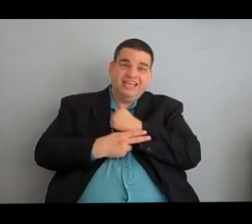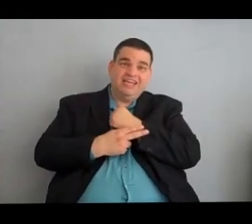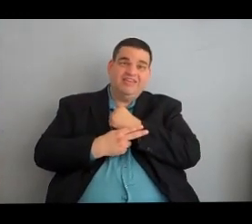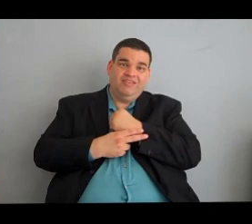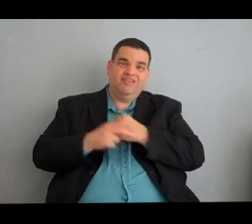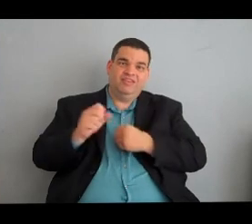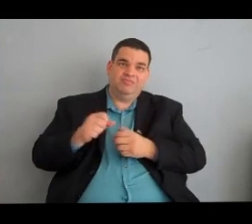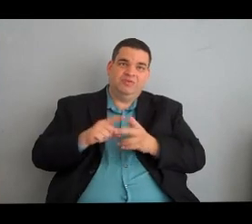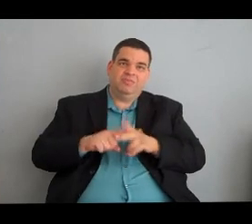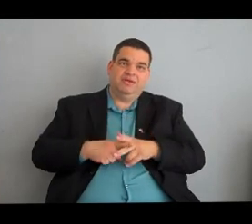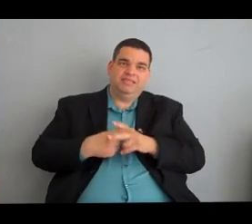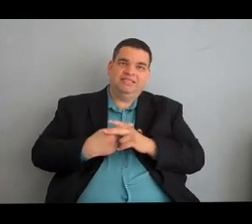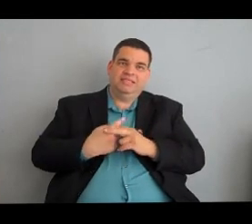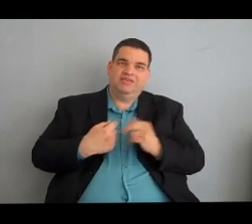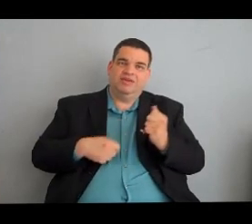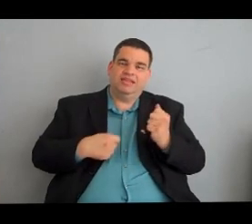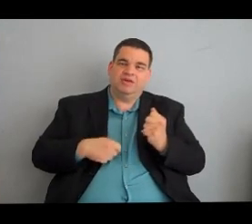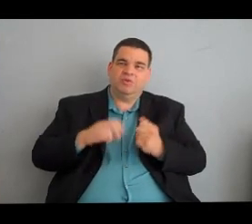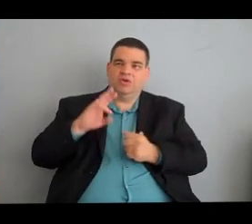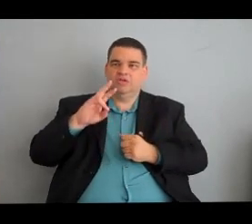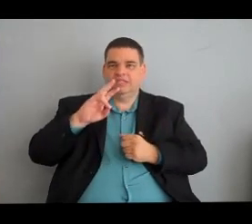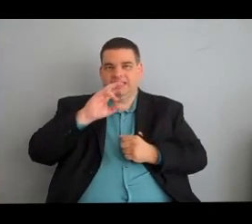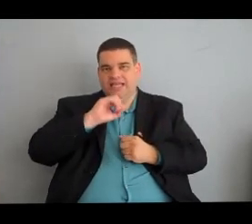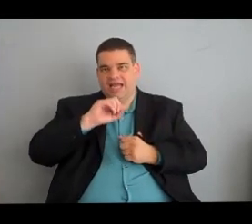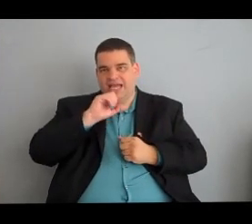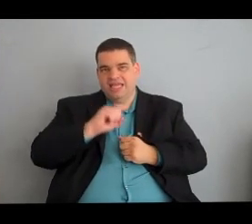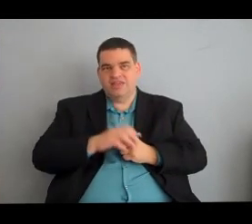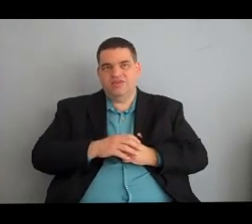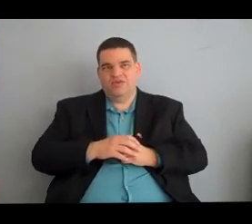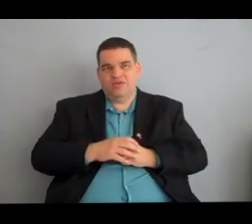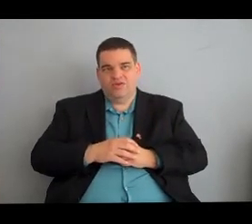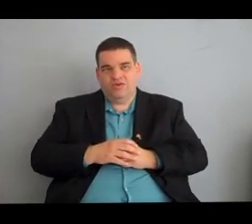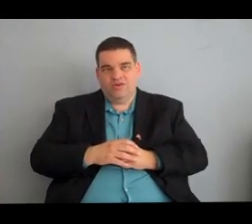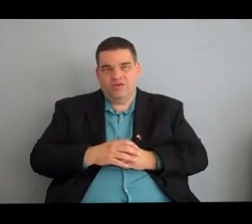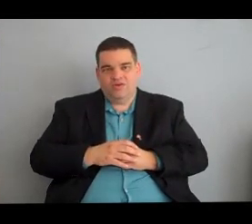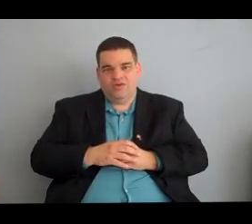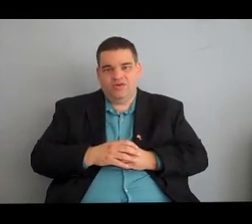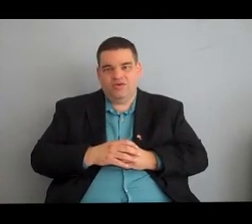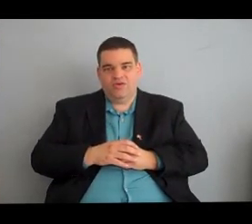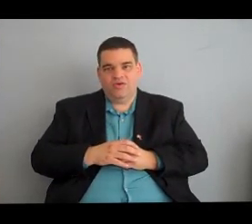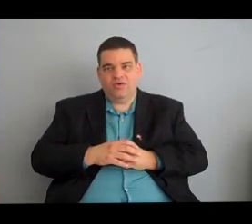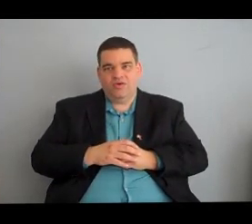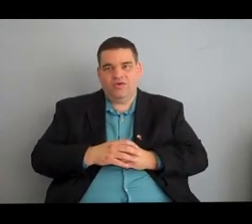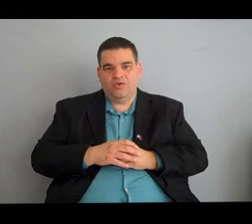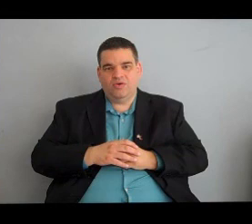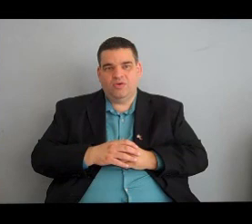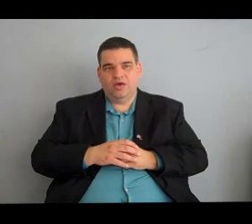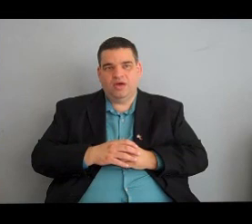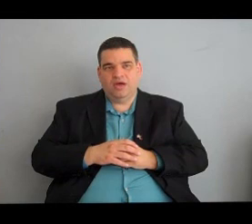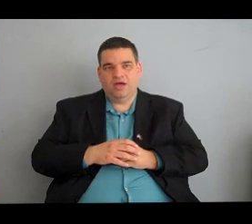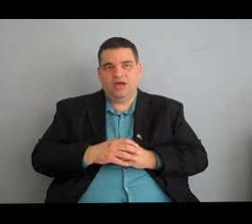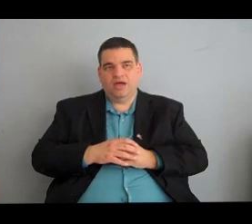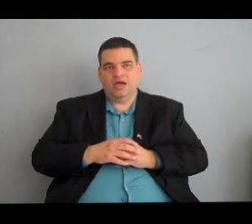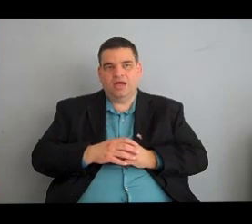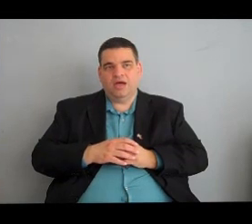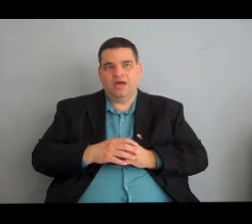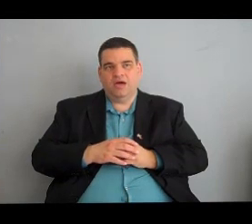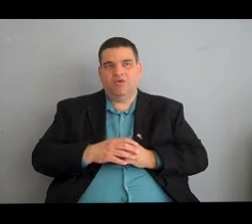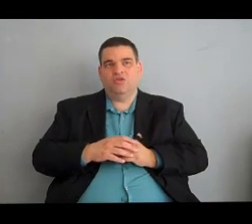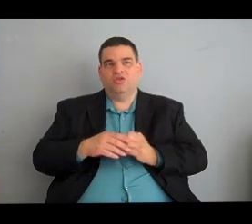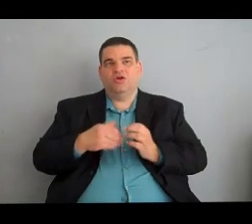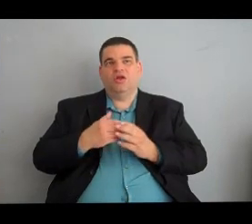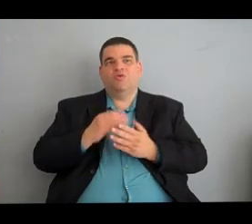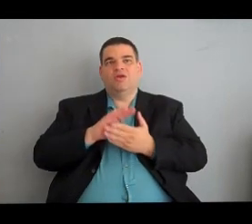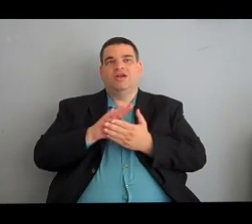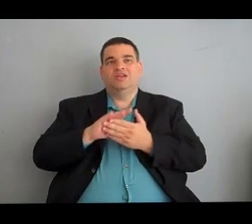pero. ¿Viste? Cuando llegué a la escuela superior, que llegó la magia del instrumento. ¿Quería ser militar si la música está desde